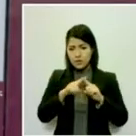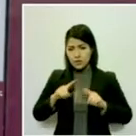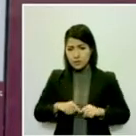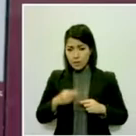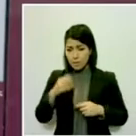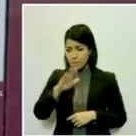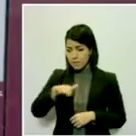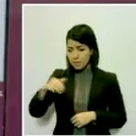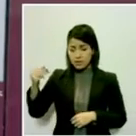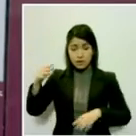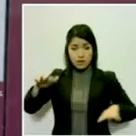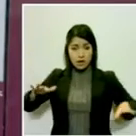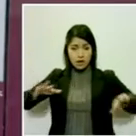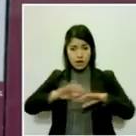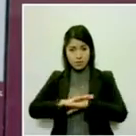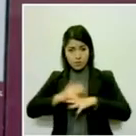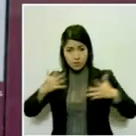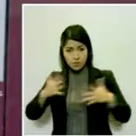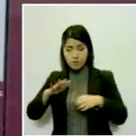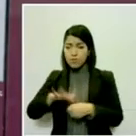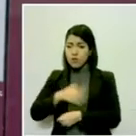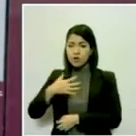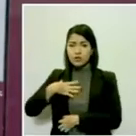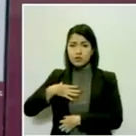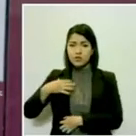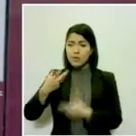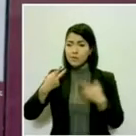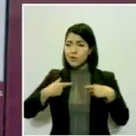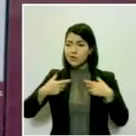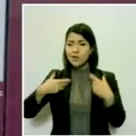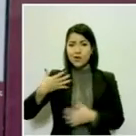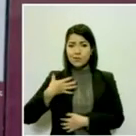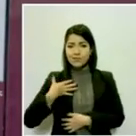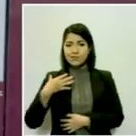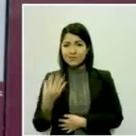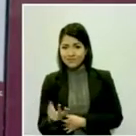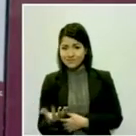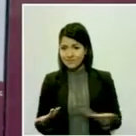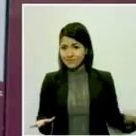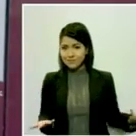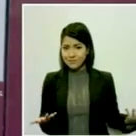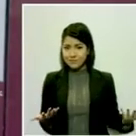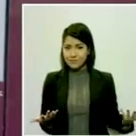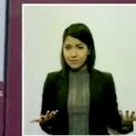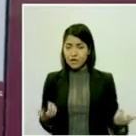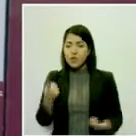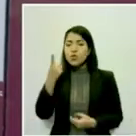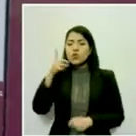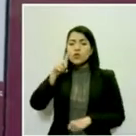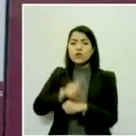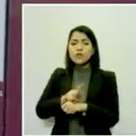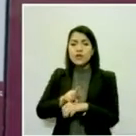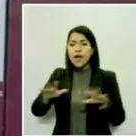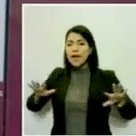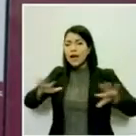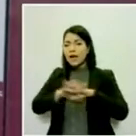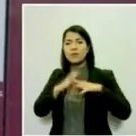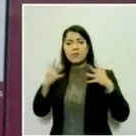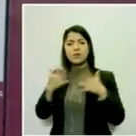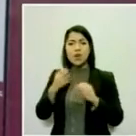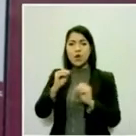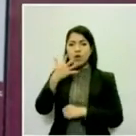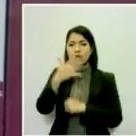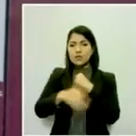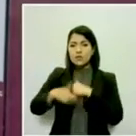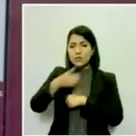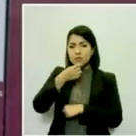cambiar. Para eso nos eligieron. El cambio no es en 24 horas, se los dijimos, ni en 15 minutos,